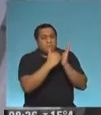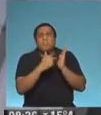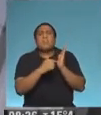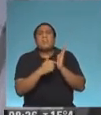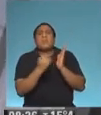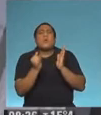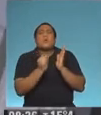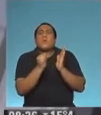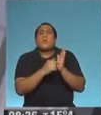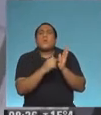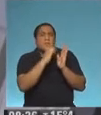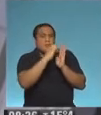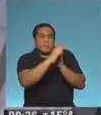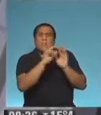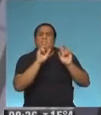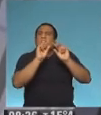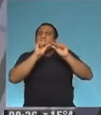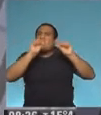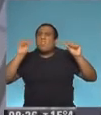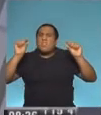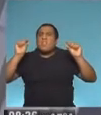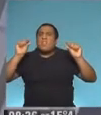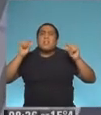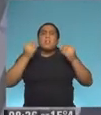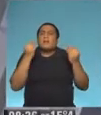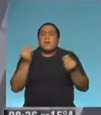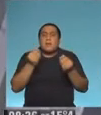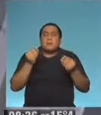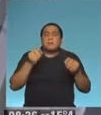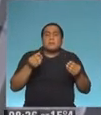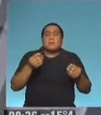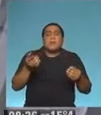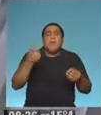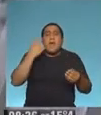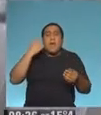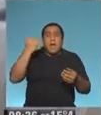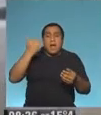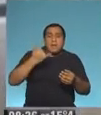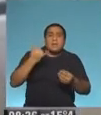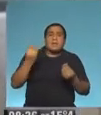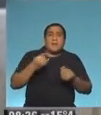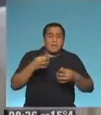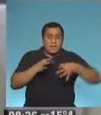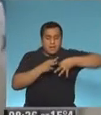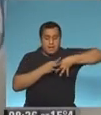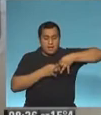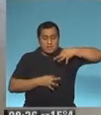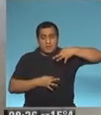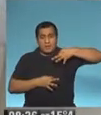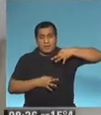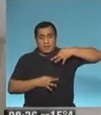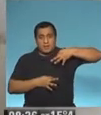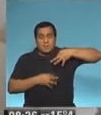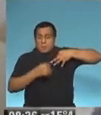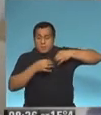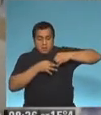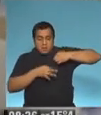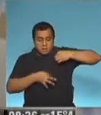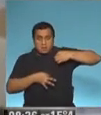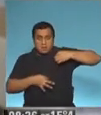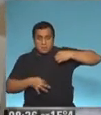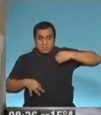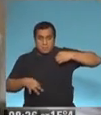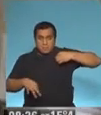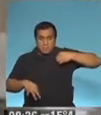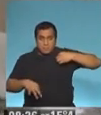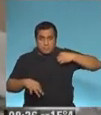un stent. La gente más o menos sabe lo que es un stent. Es un implante dentro de una arteria para abrir esa arteria coronaria cuando